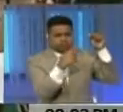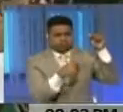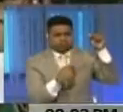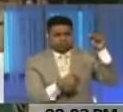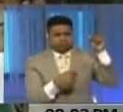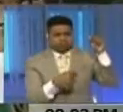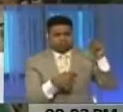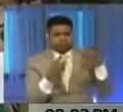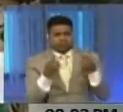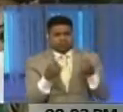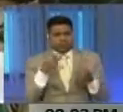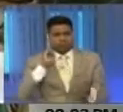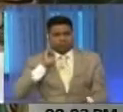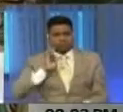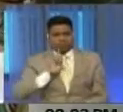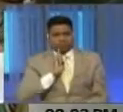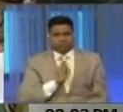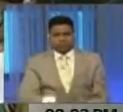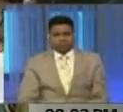Bolivariana.